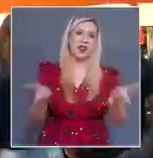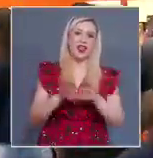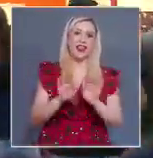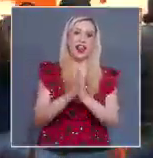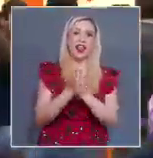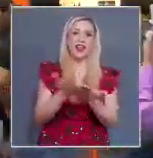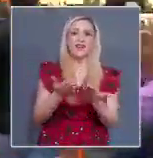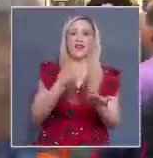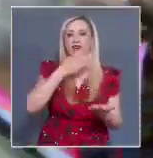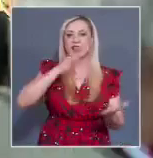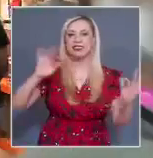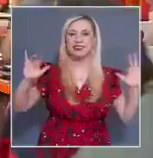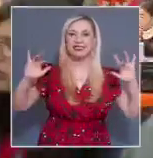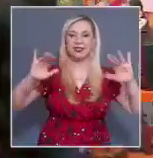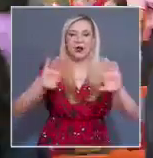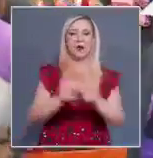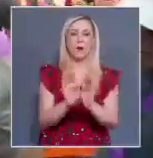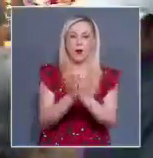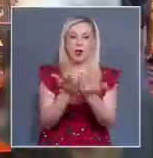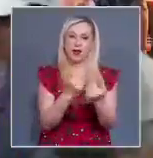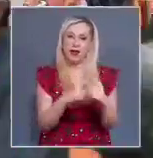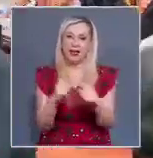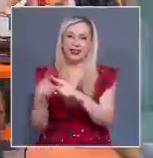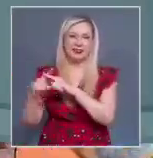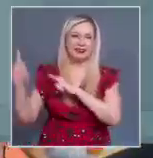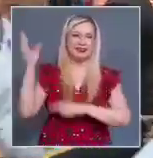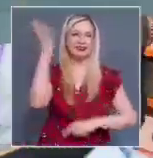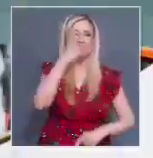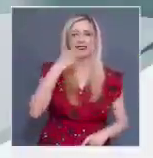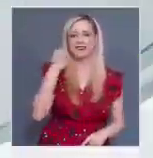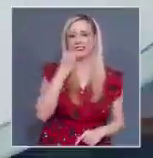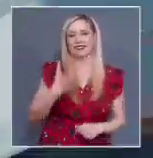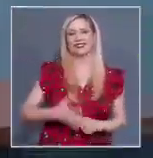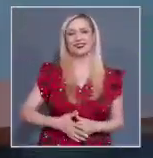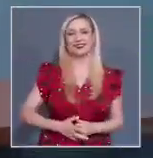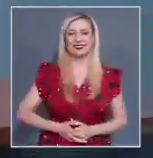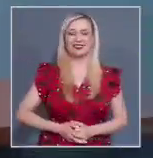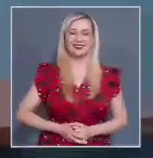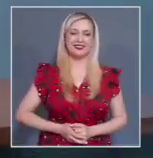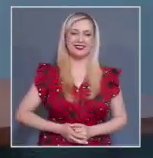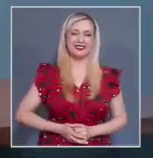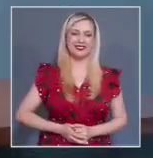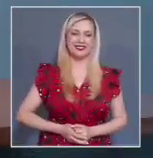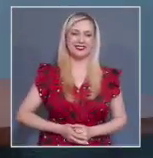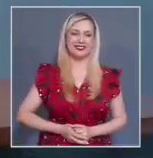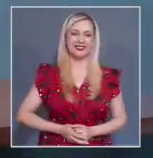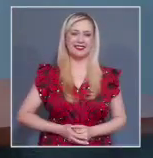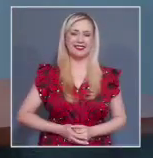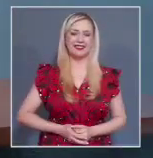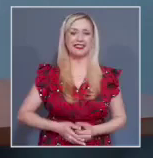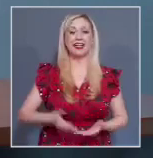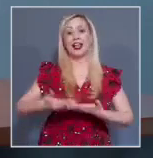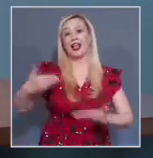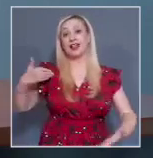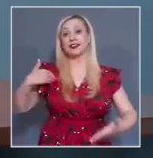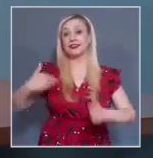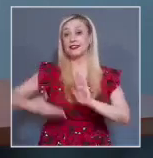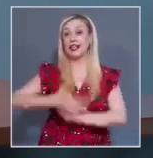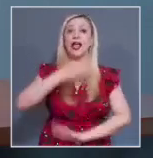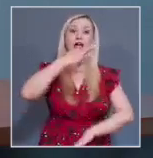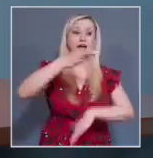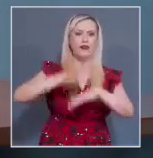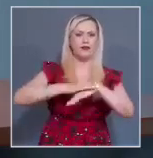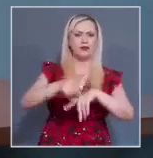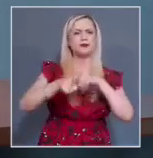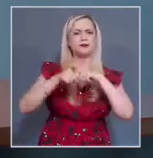canal del Poder Judicial de la Federación, Rosy García. Y antes de despedirnos, le invitamos a mantenerse en